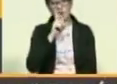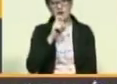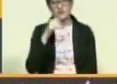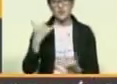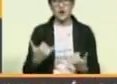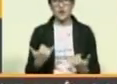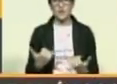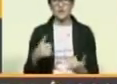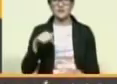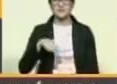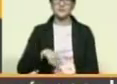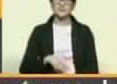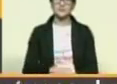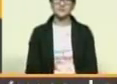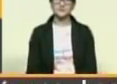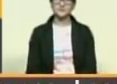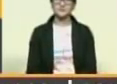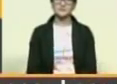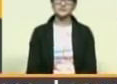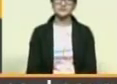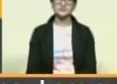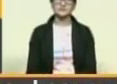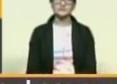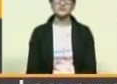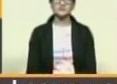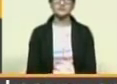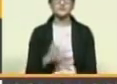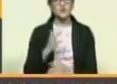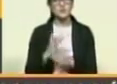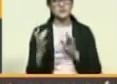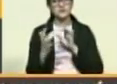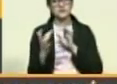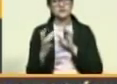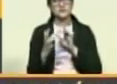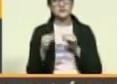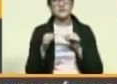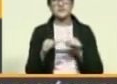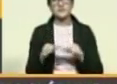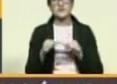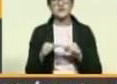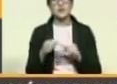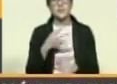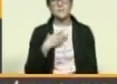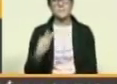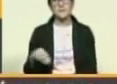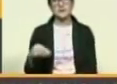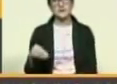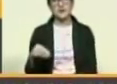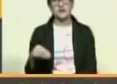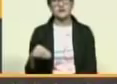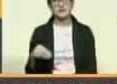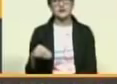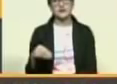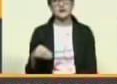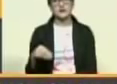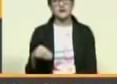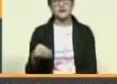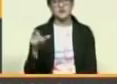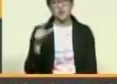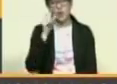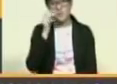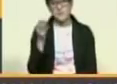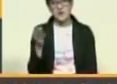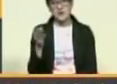aquí. Sobre Nicaragua, yo he estado en comunicación permanente con el presidente Daniel Ortega, con